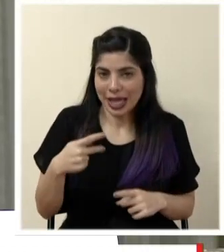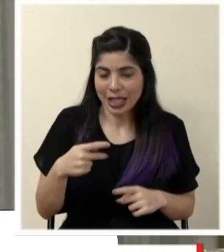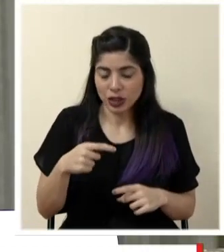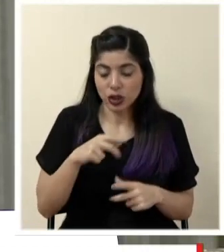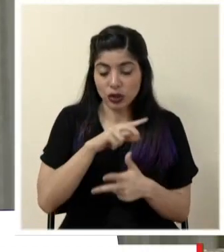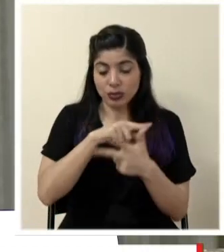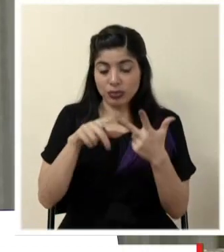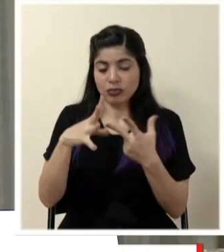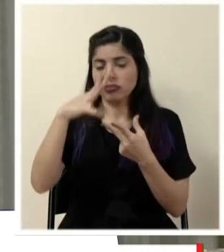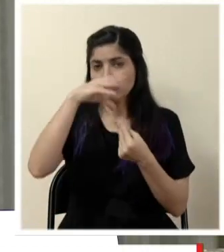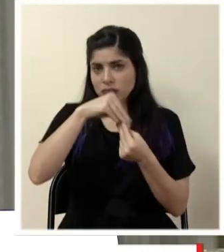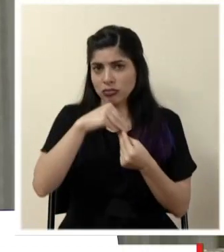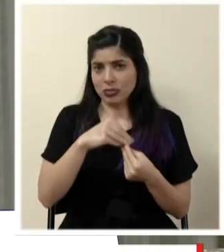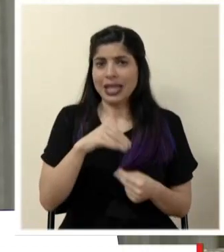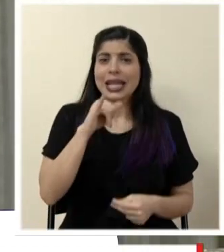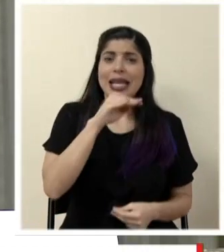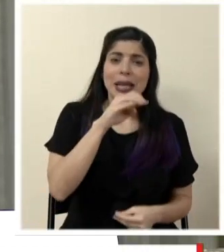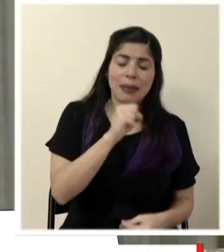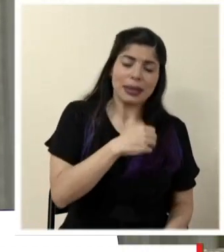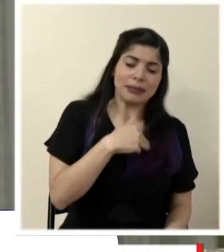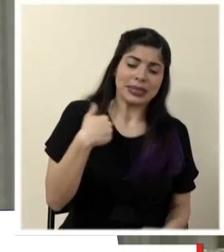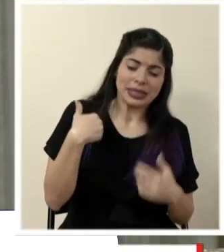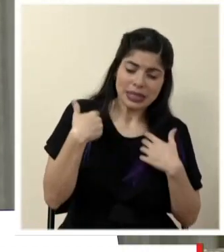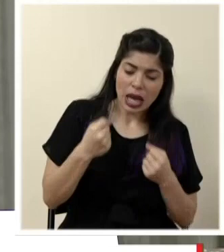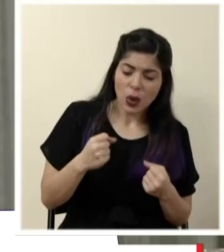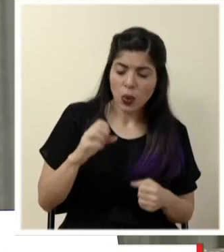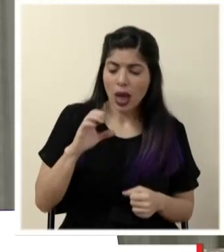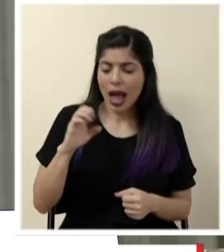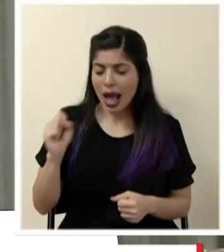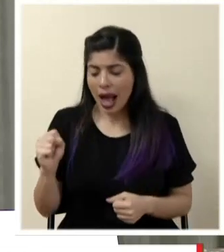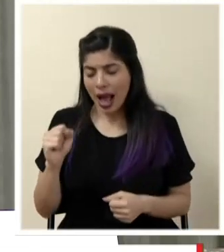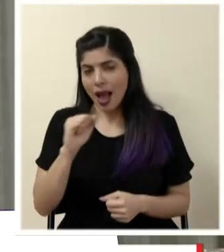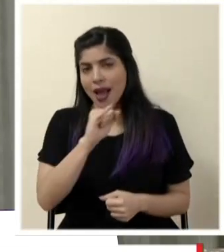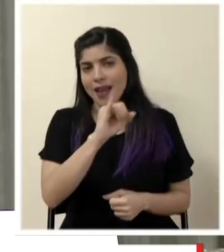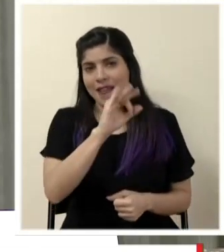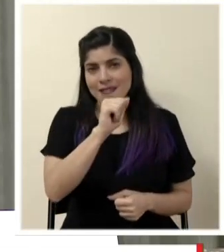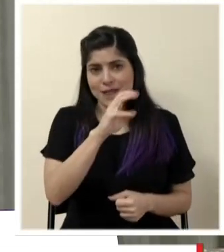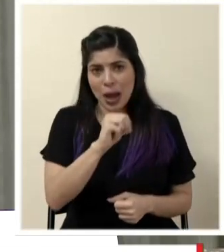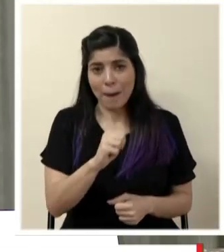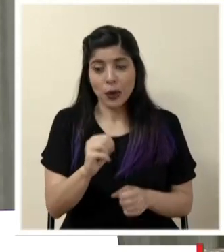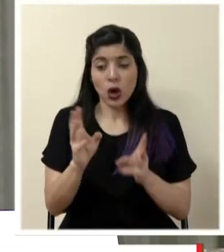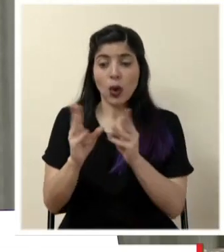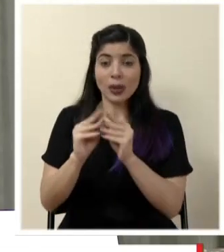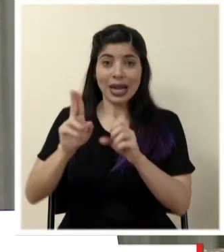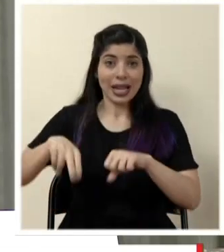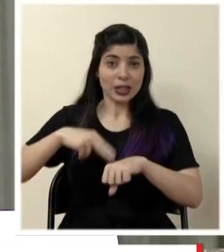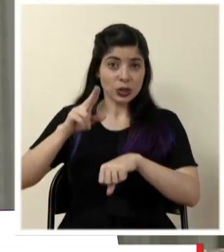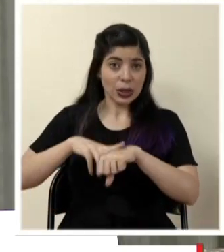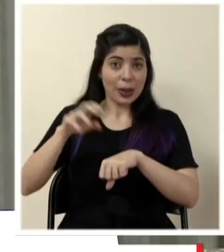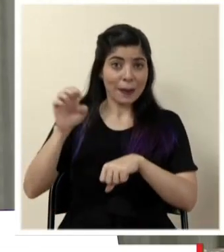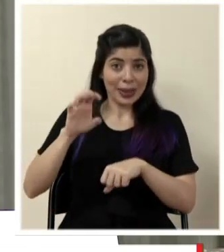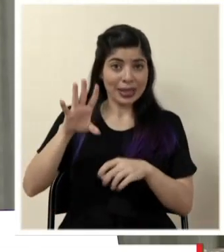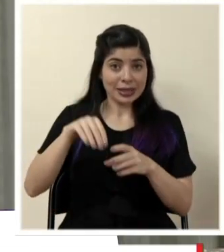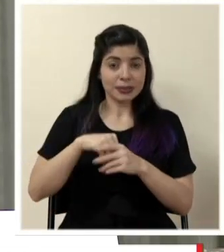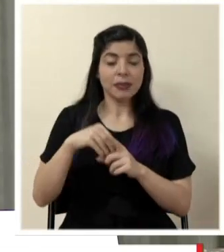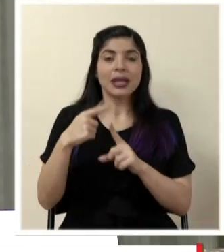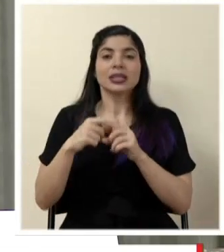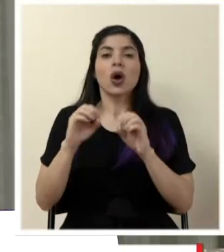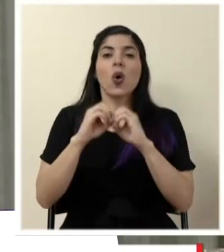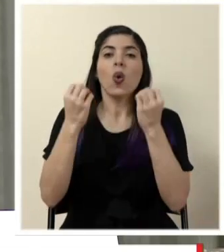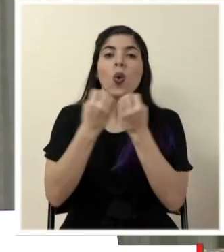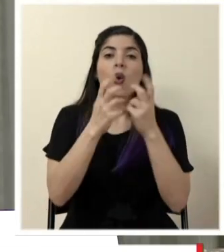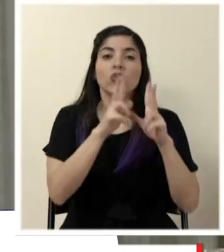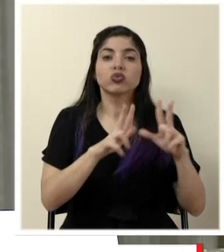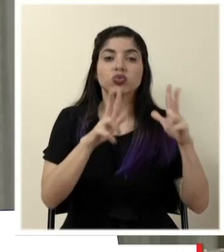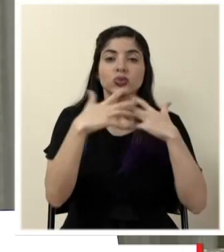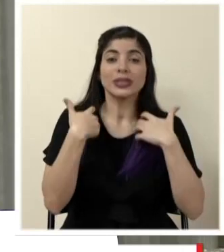participan el IMAS, participa el Ministerio de Salud, la Caja, el IFAN, la Comisión Nacional de Emergencias y la Organización Panamericana de